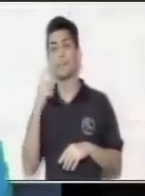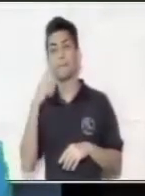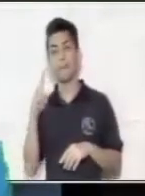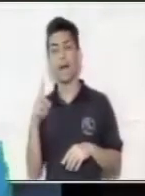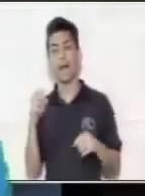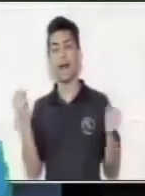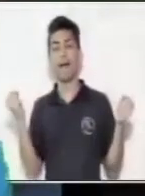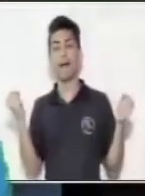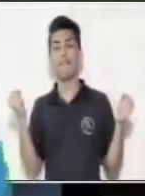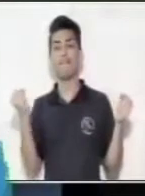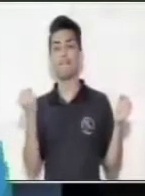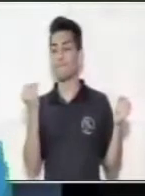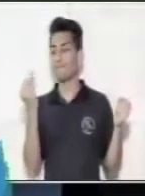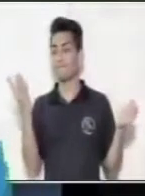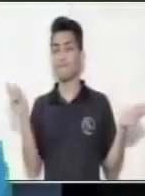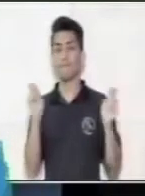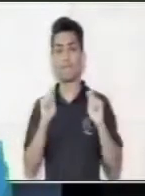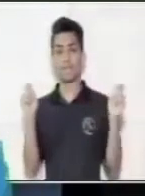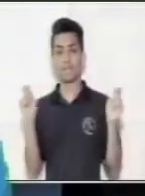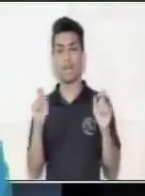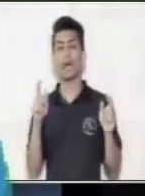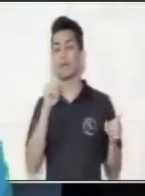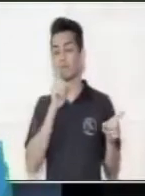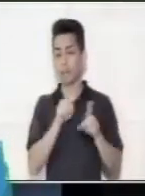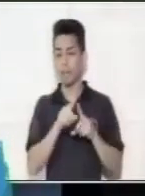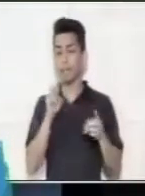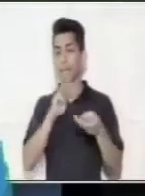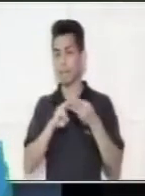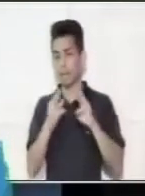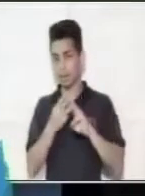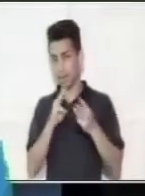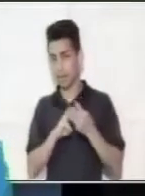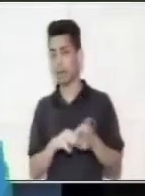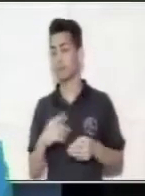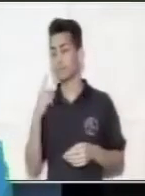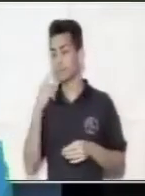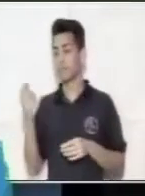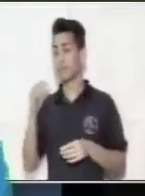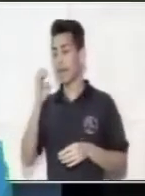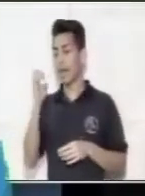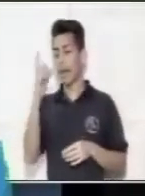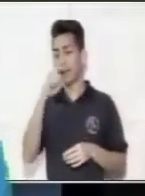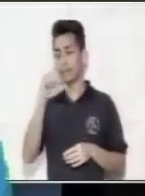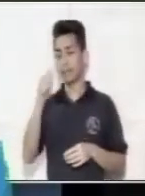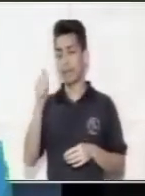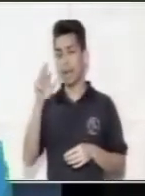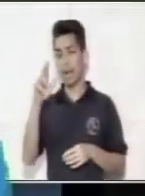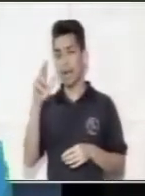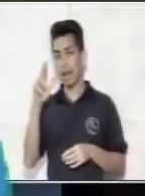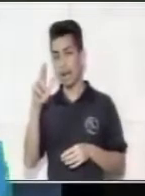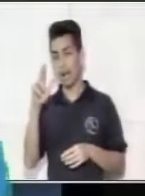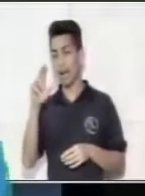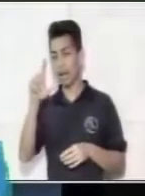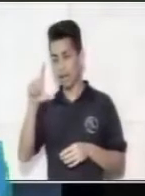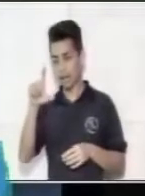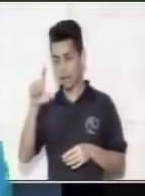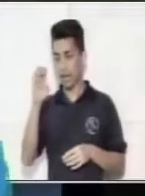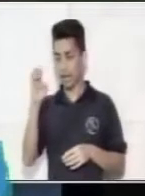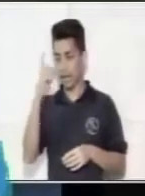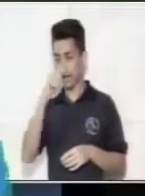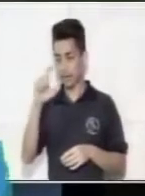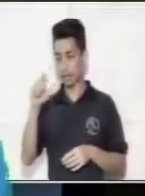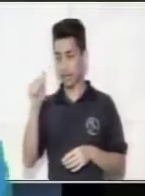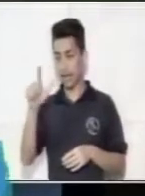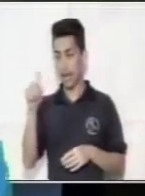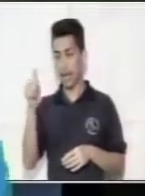y matemática. Las magnitudes escalares y las magnitudes vectoriales.